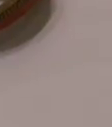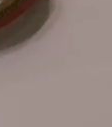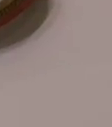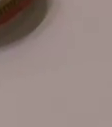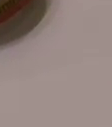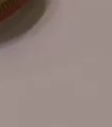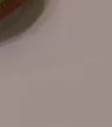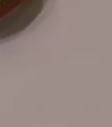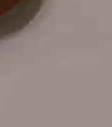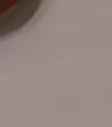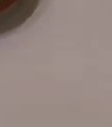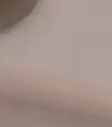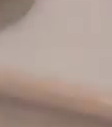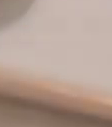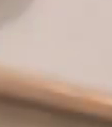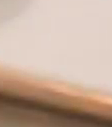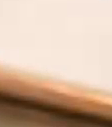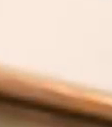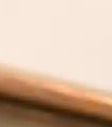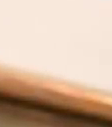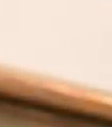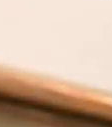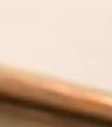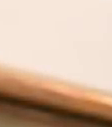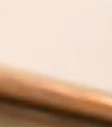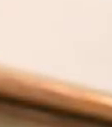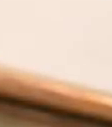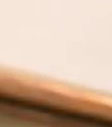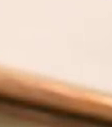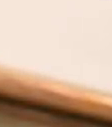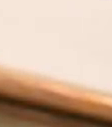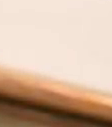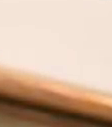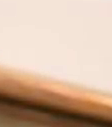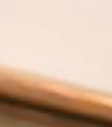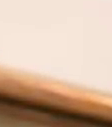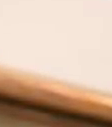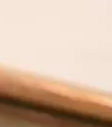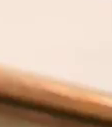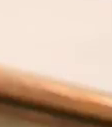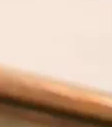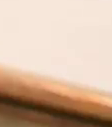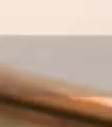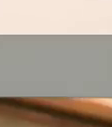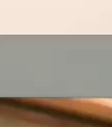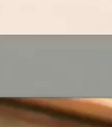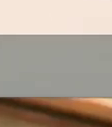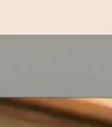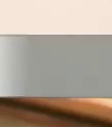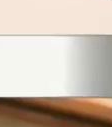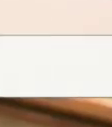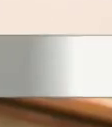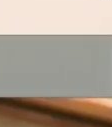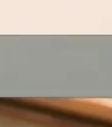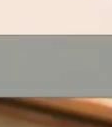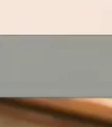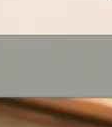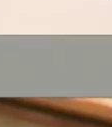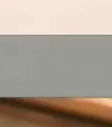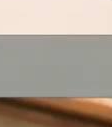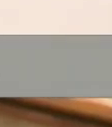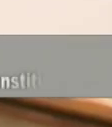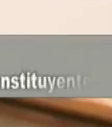Nacional Constituyente. Constituyente originario por parte del presidente de la República, Nicolás Maduro Moros. En tal